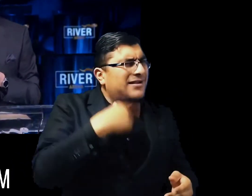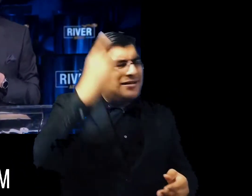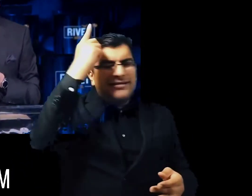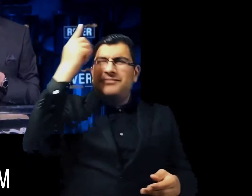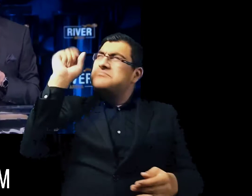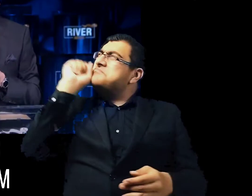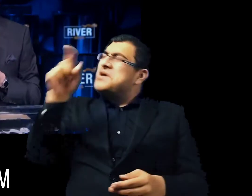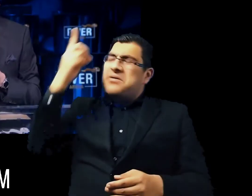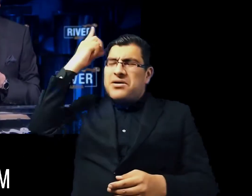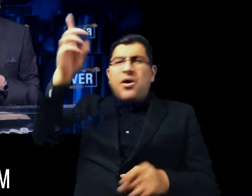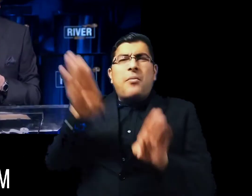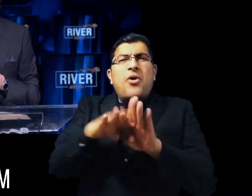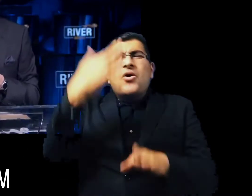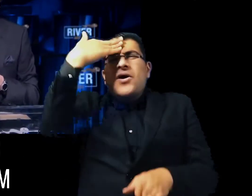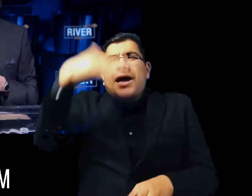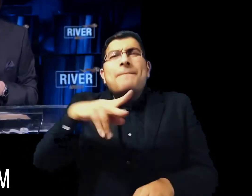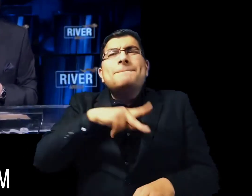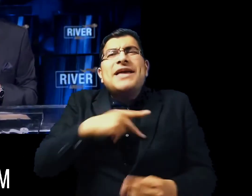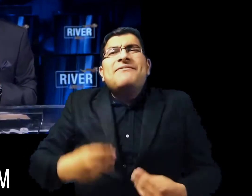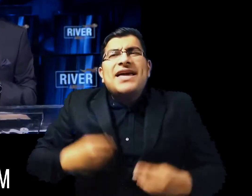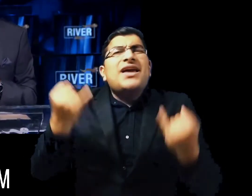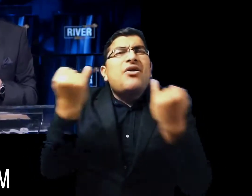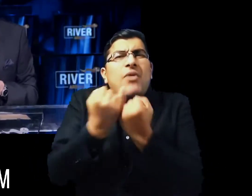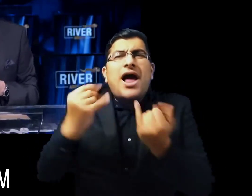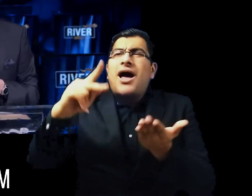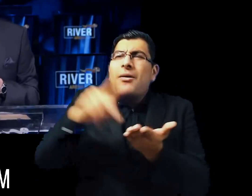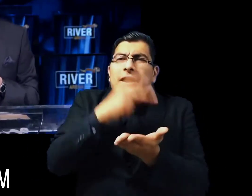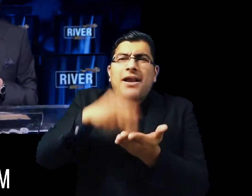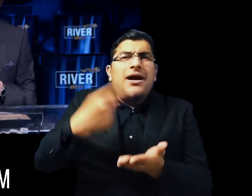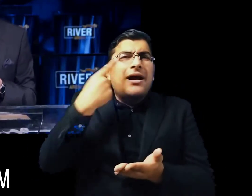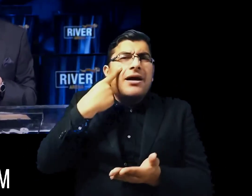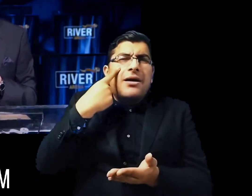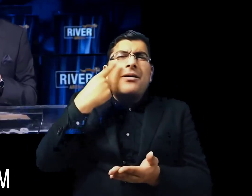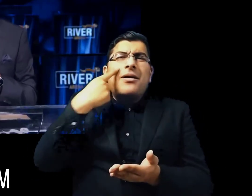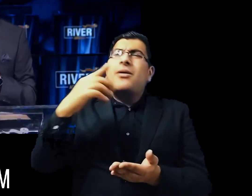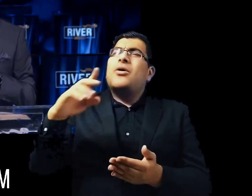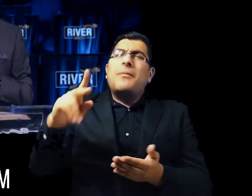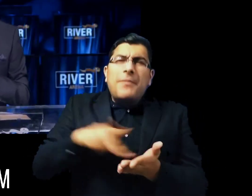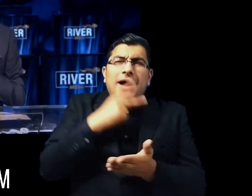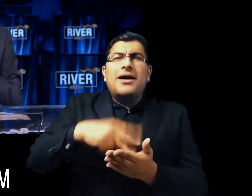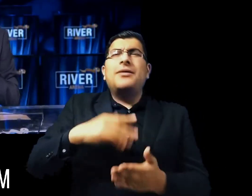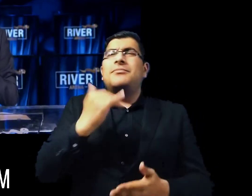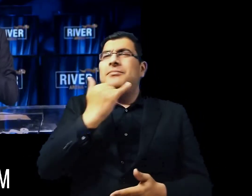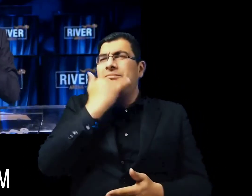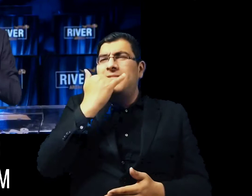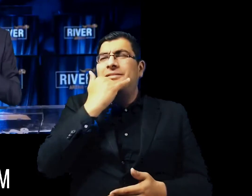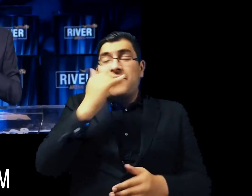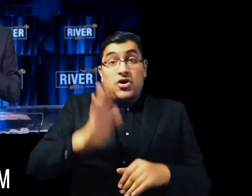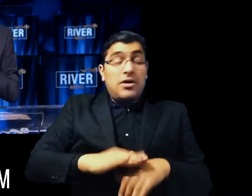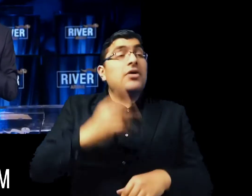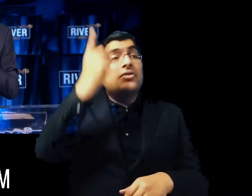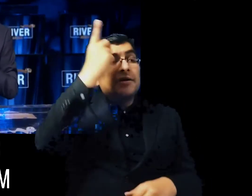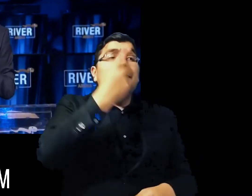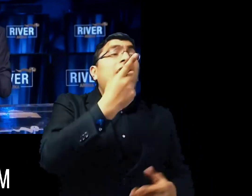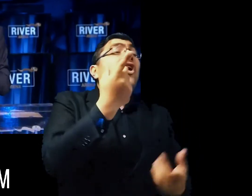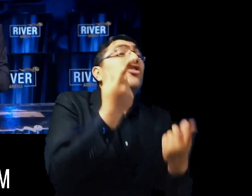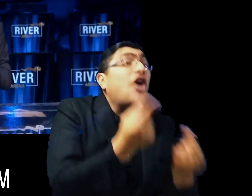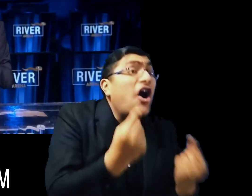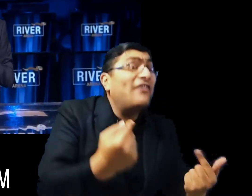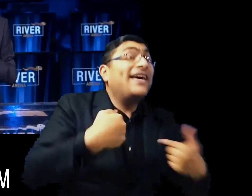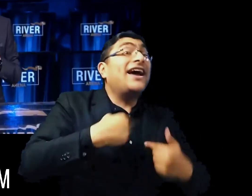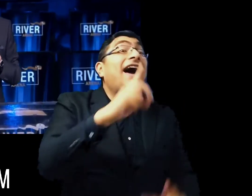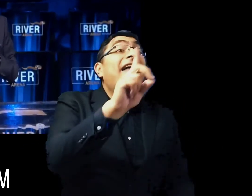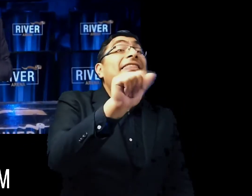Yo sé que esto es cierto en mi propia vida, muchas veces, con mucha frecuencia, Dios me pregunta, ¿dónde, Dante? ¿Dónde?